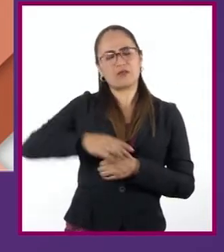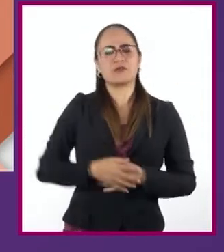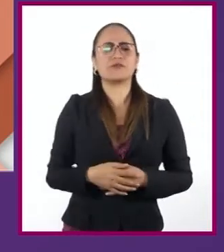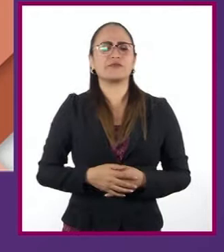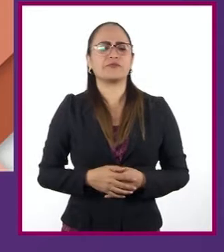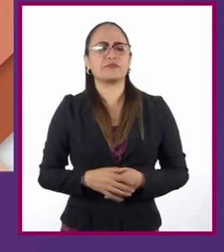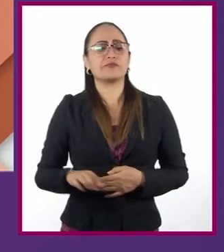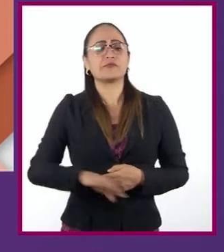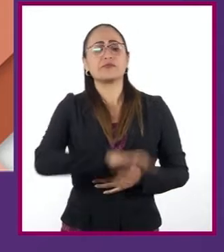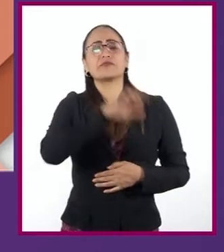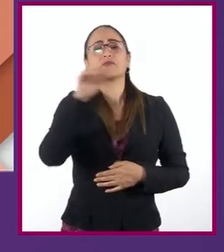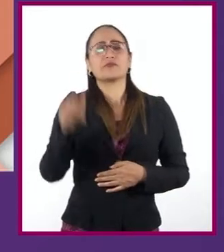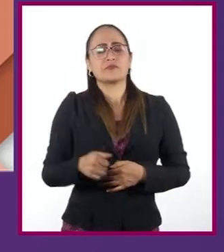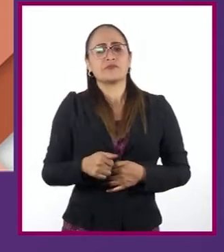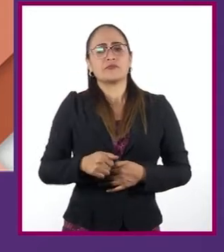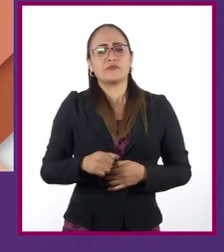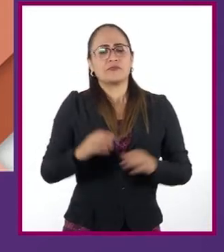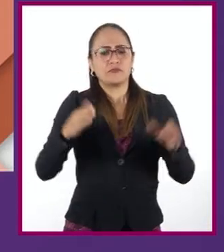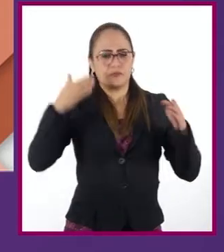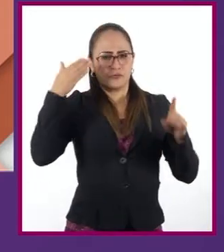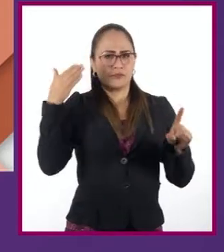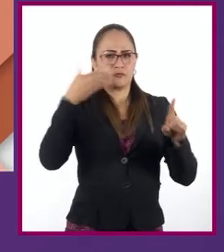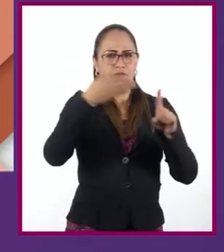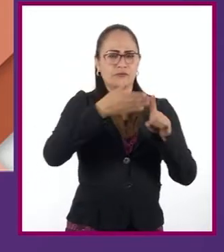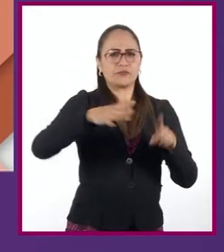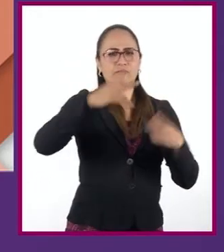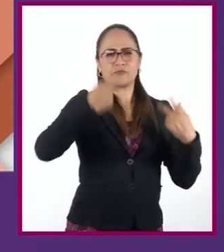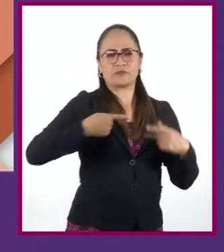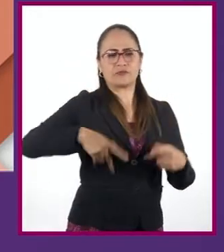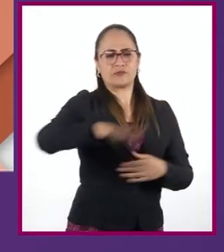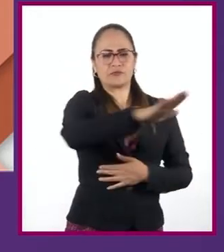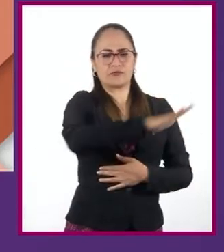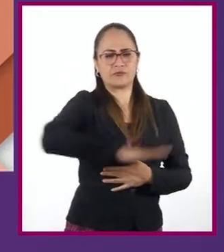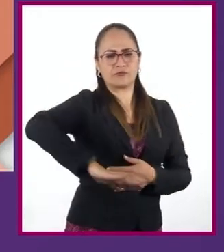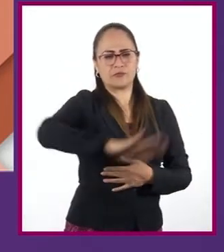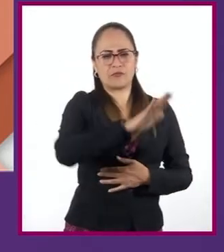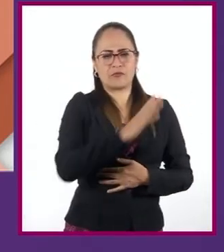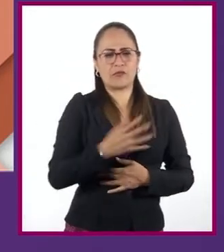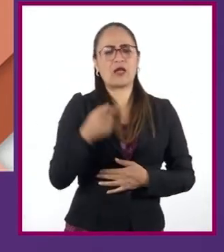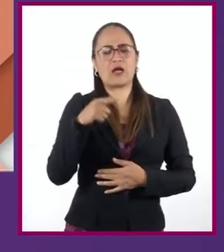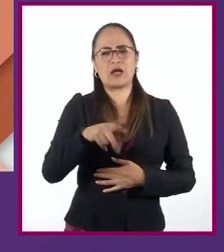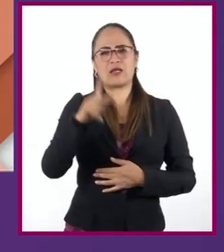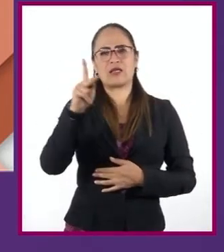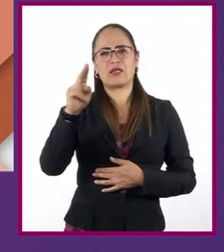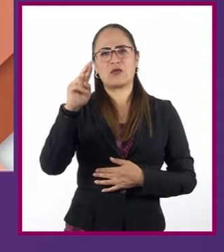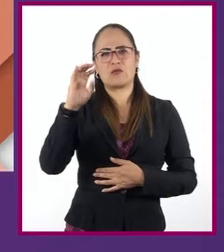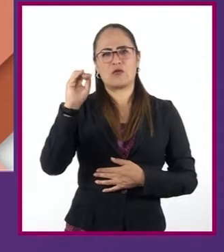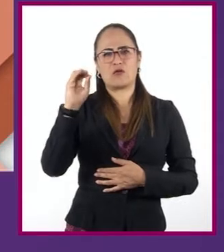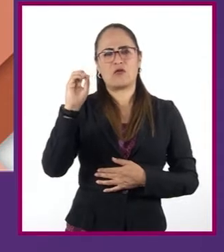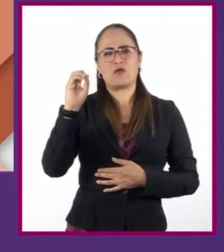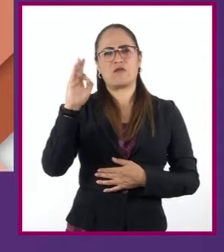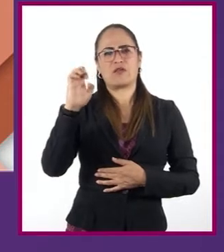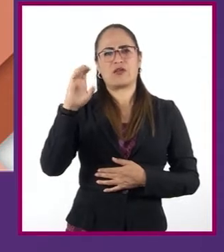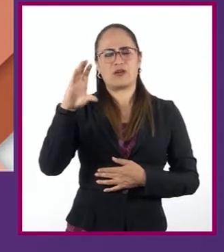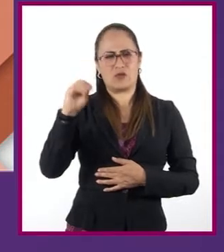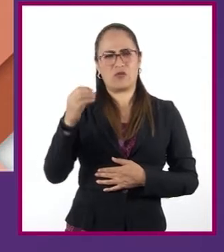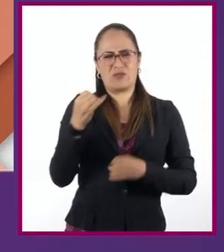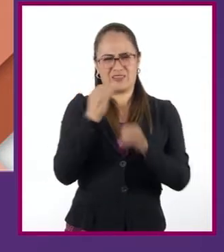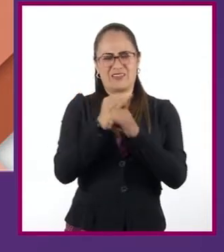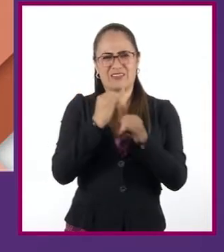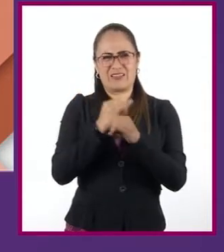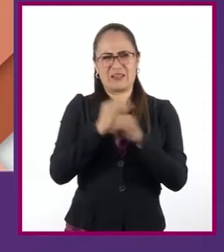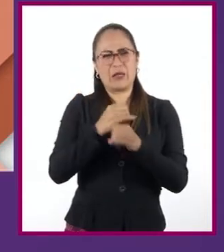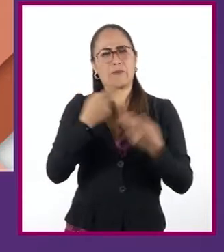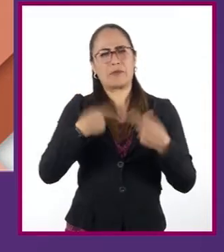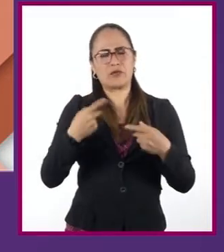Después dice, población objetivo, personas que visitan el sitio de Profeco en Internet y se interesan en contestar